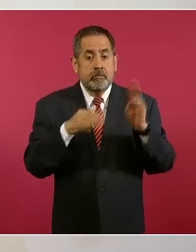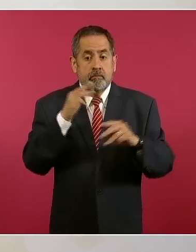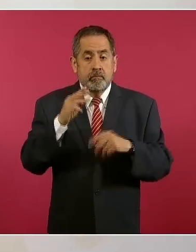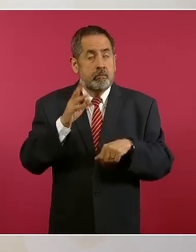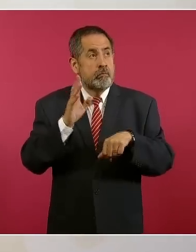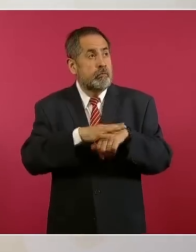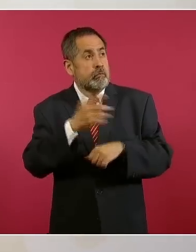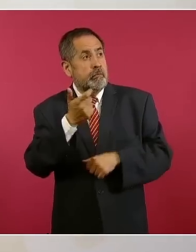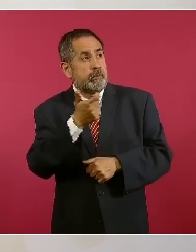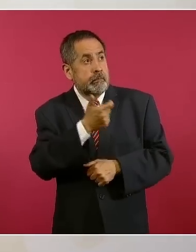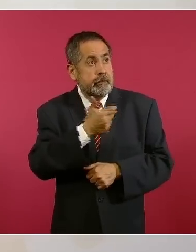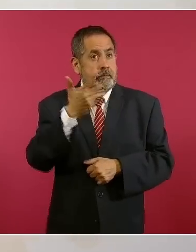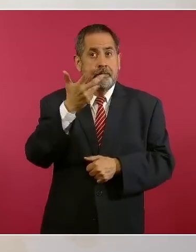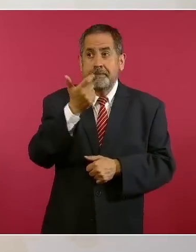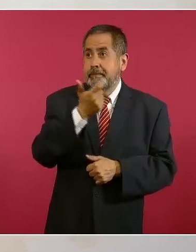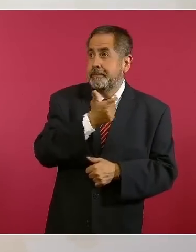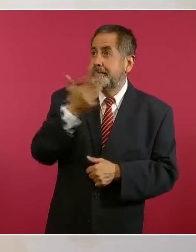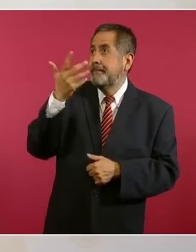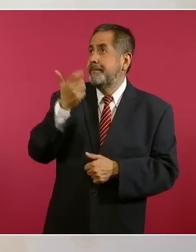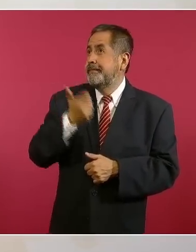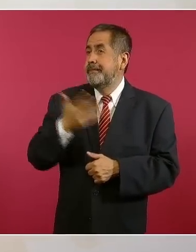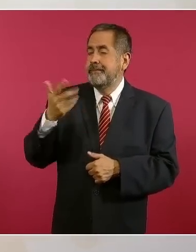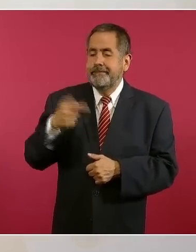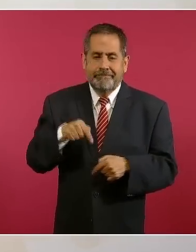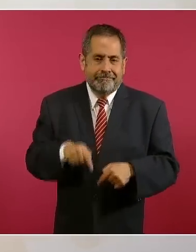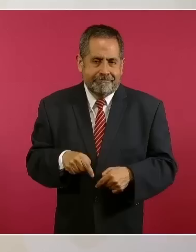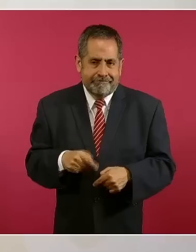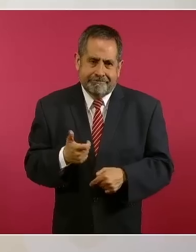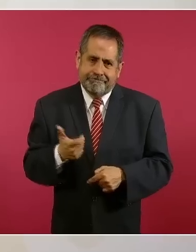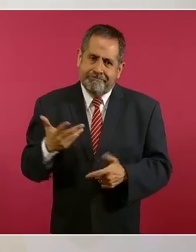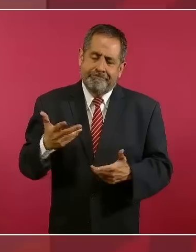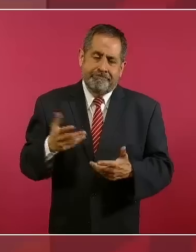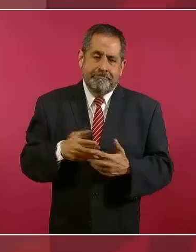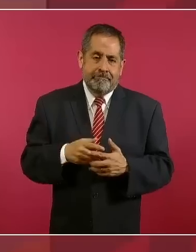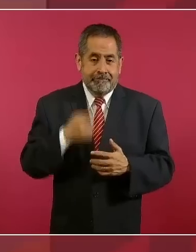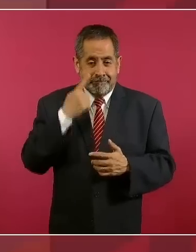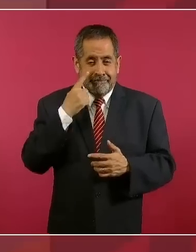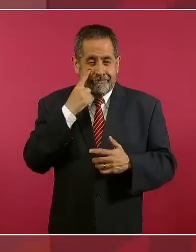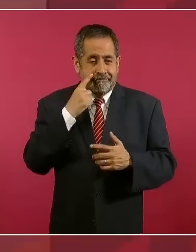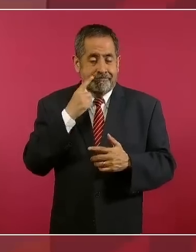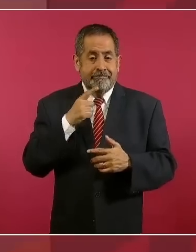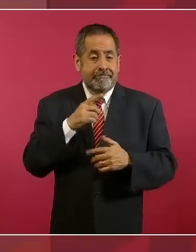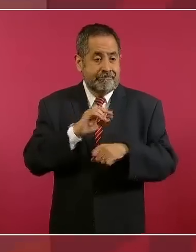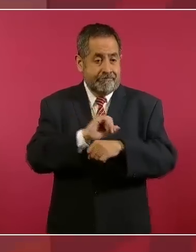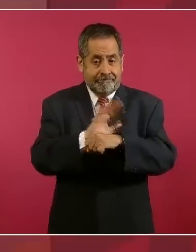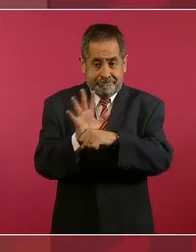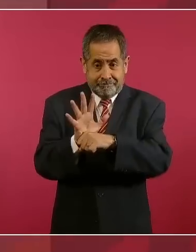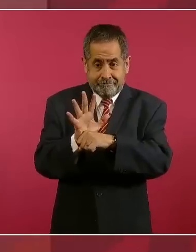pandemia y guerra,